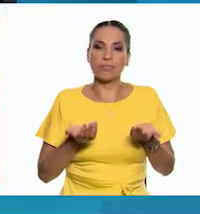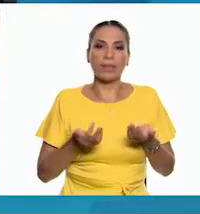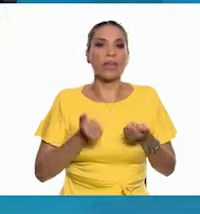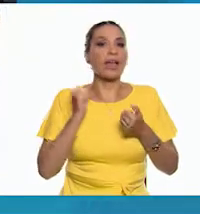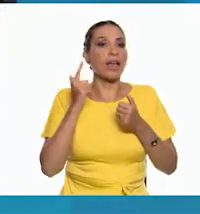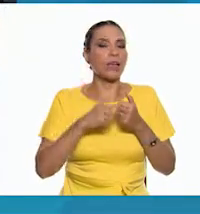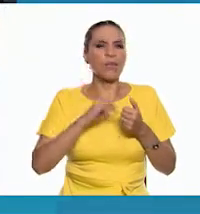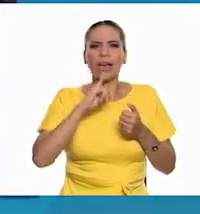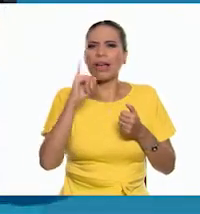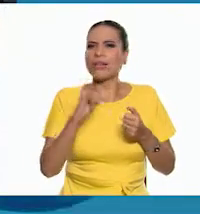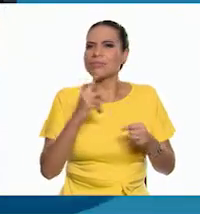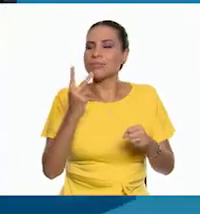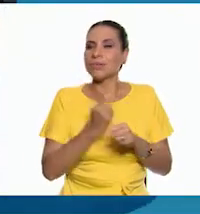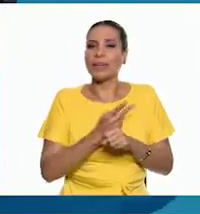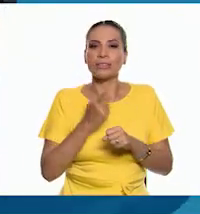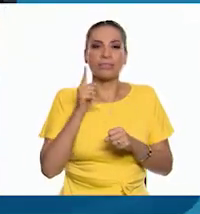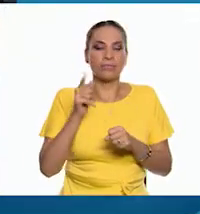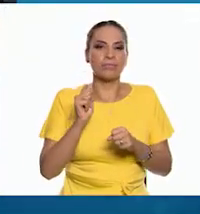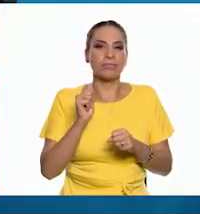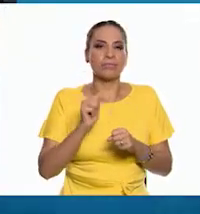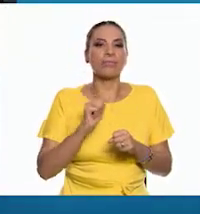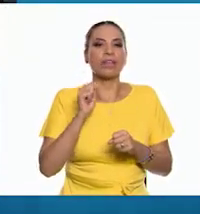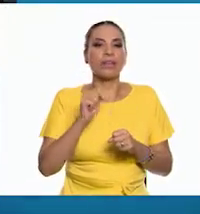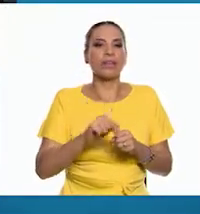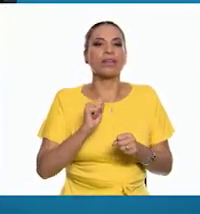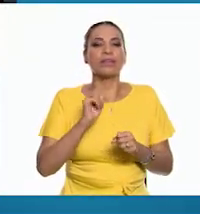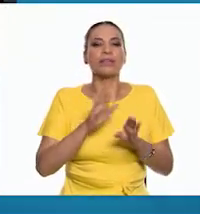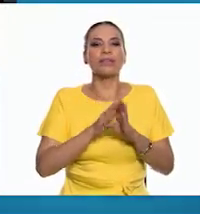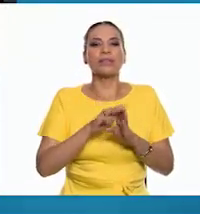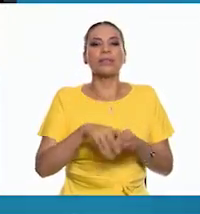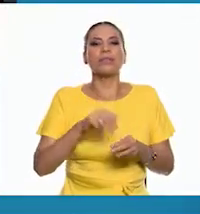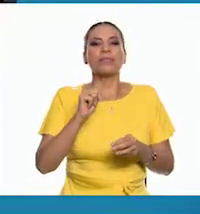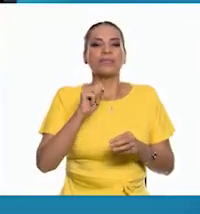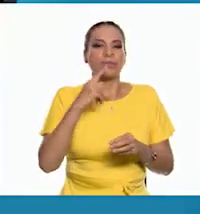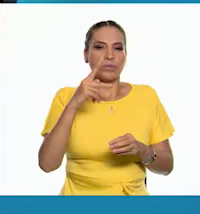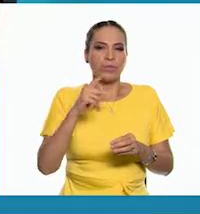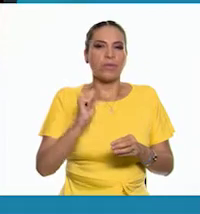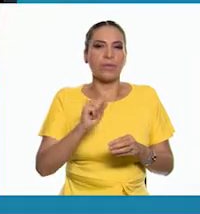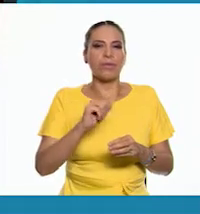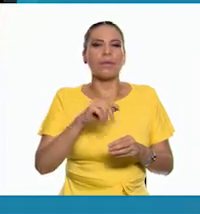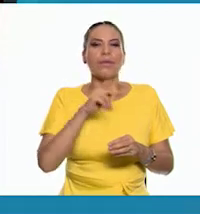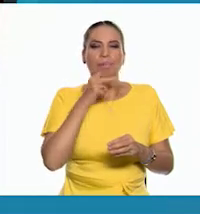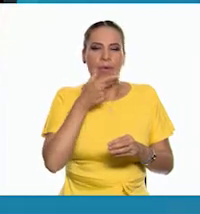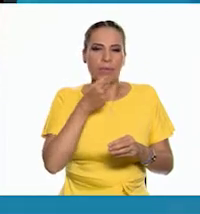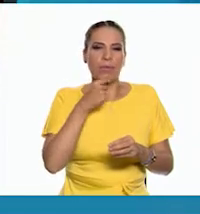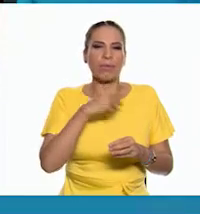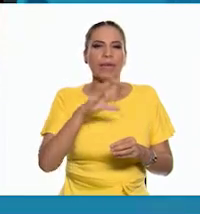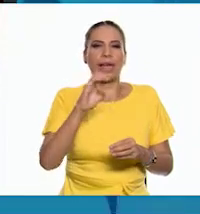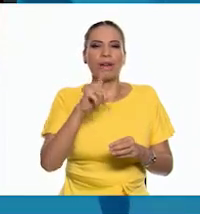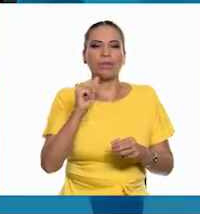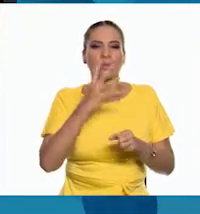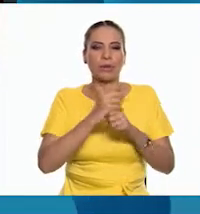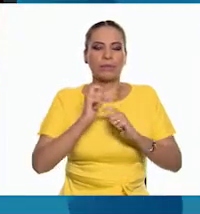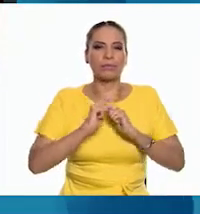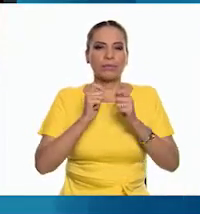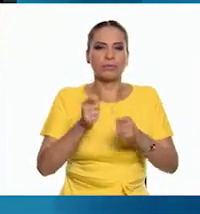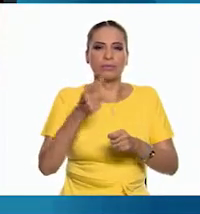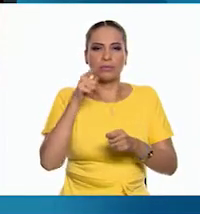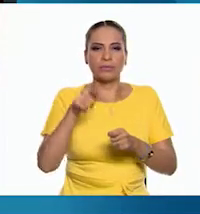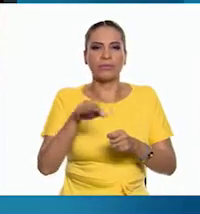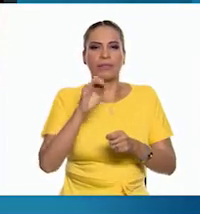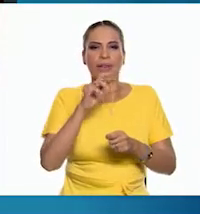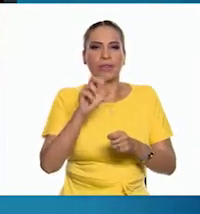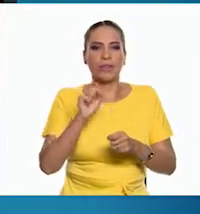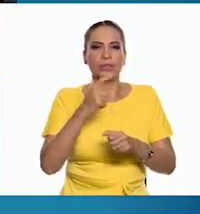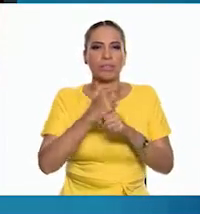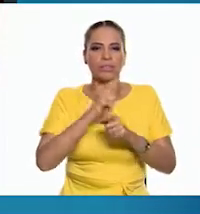Algo que nunca había sucedido es que el padre Carlos IV abdicara a nombre de su hijo Fernando VII y luego ambos abdicaran a